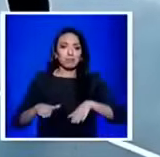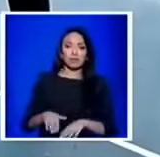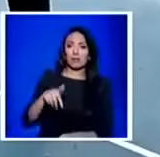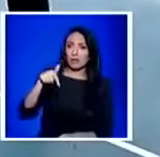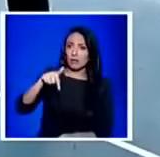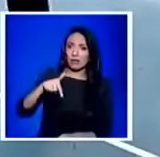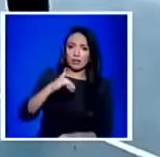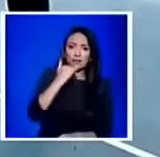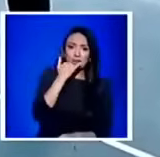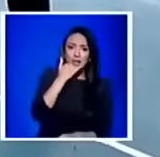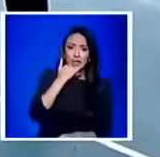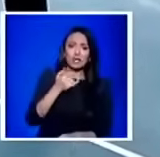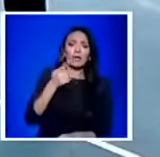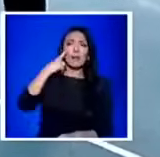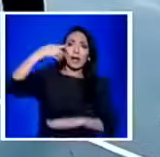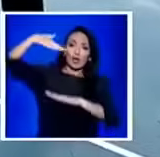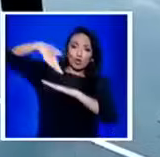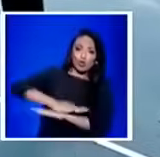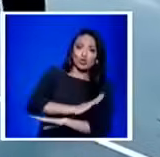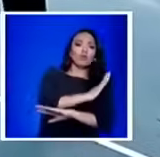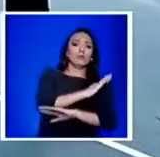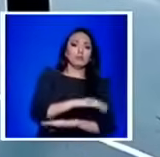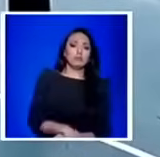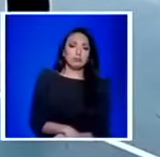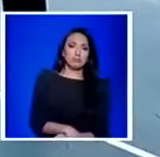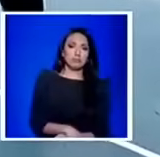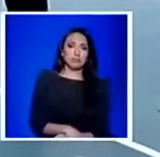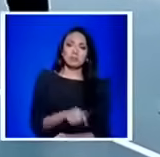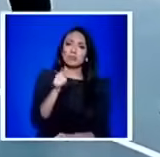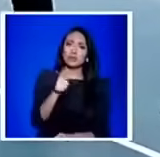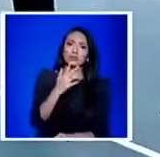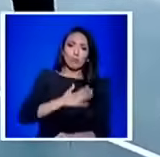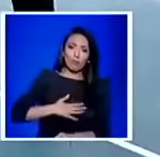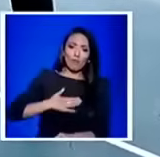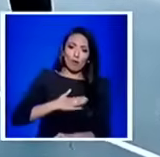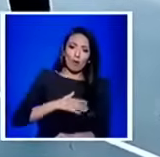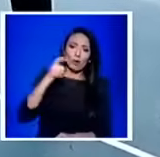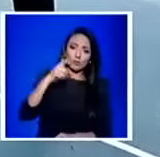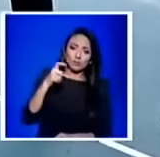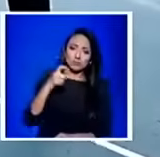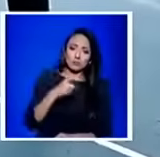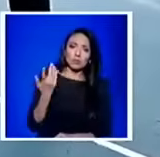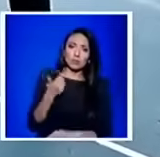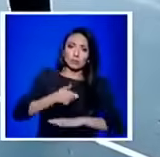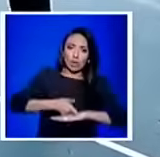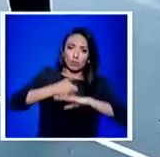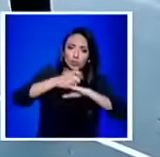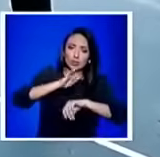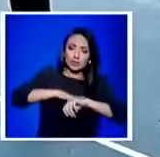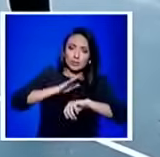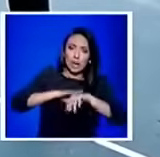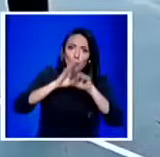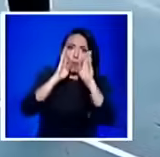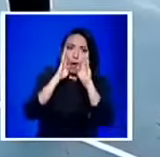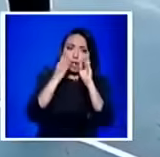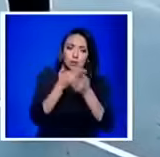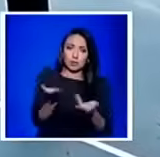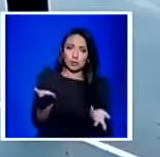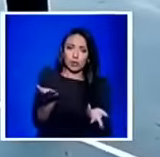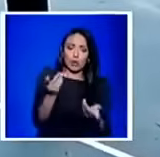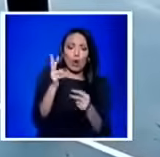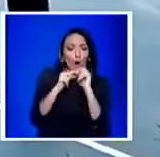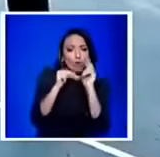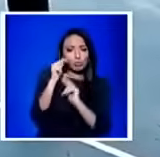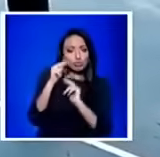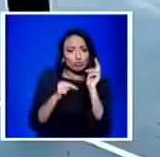esto parece una resbaladera, no parece una cancha de básquet. Entonces, por favor, o sea, exhortamos a las autoridades que tomen las garantías de construcción